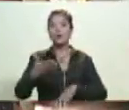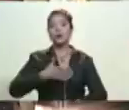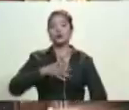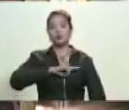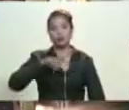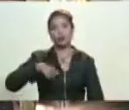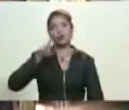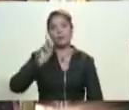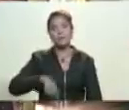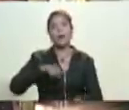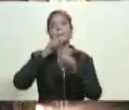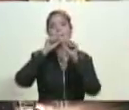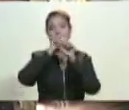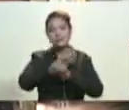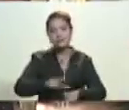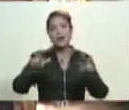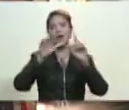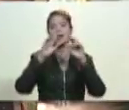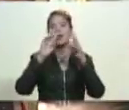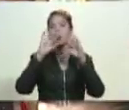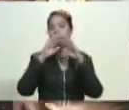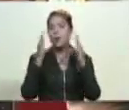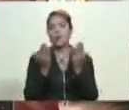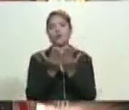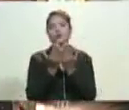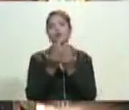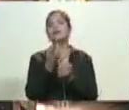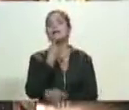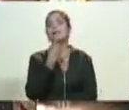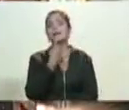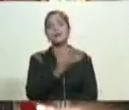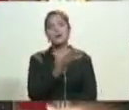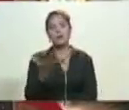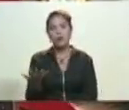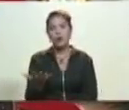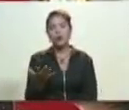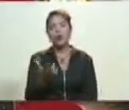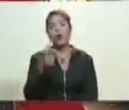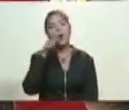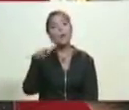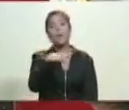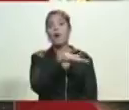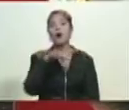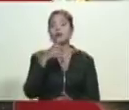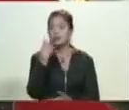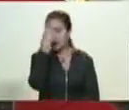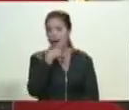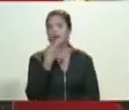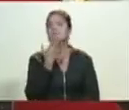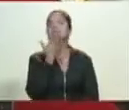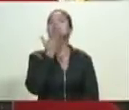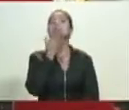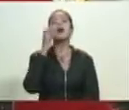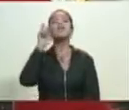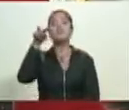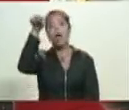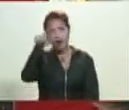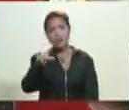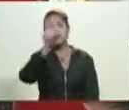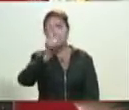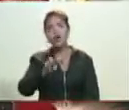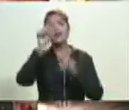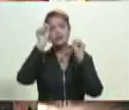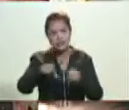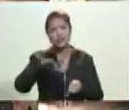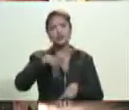también hemos enviado un mensaje a los pueblos del mundo y le dijimos, pueblo, levanta la cara y ve que en Venezuela sí se